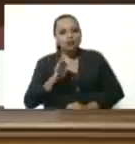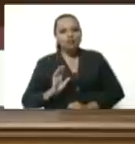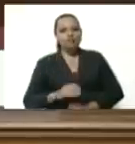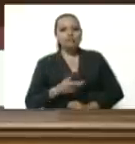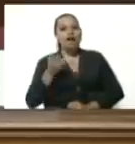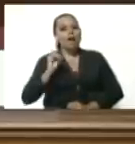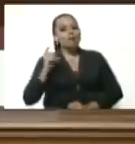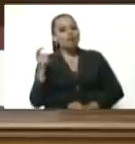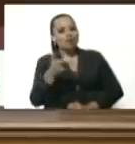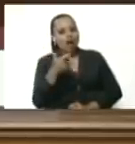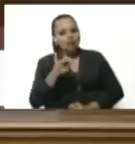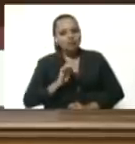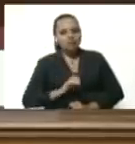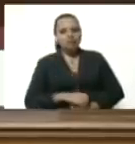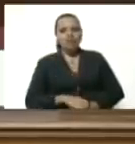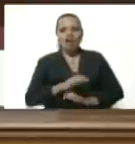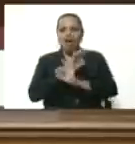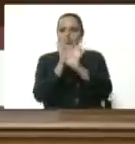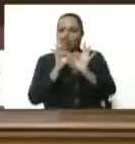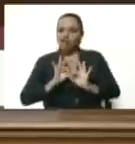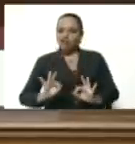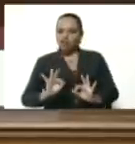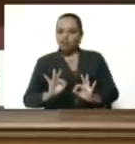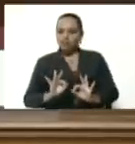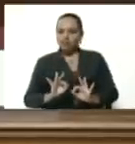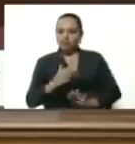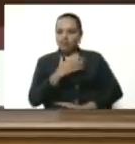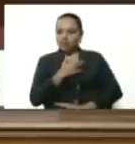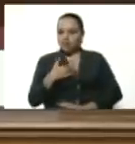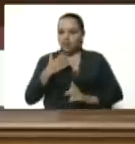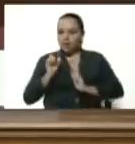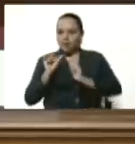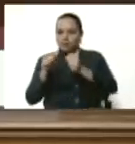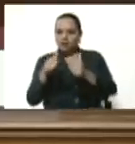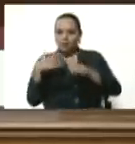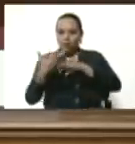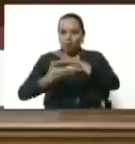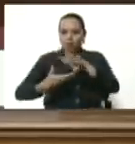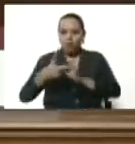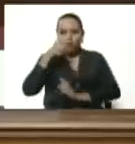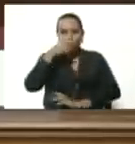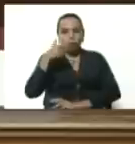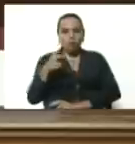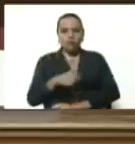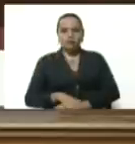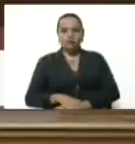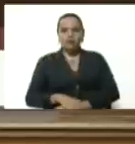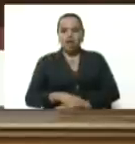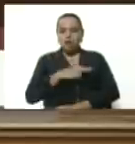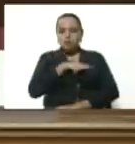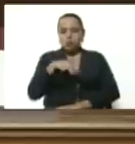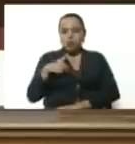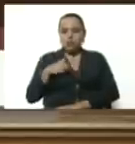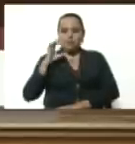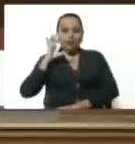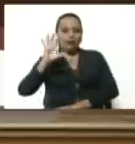buscando. Una forma es provocarnos, provocar a nuestro pueblo, provocar a nuestra patria con el tema